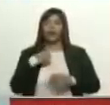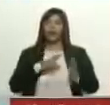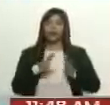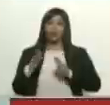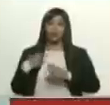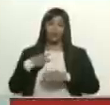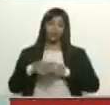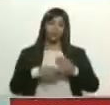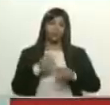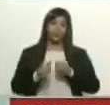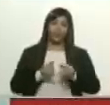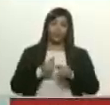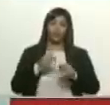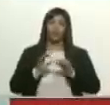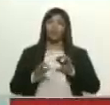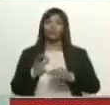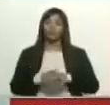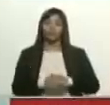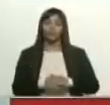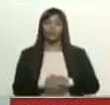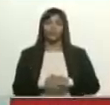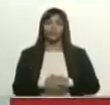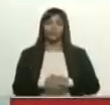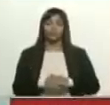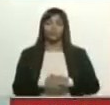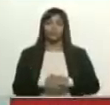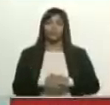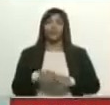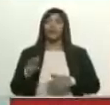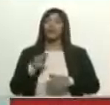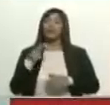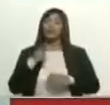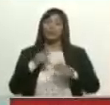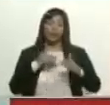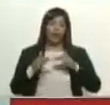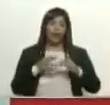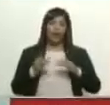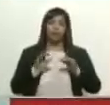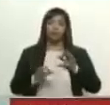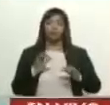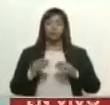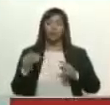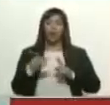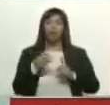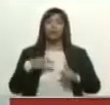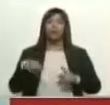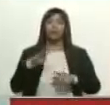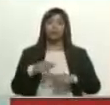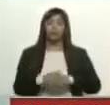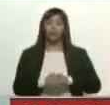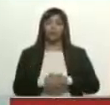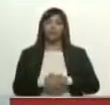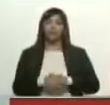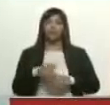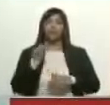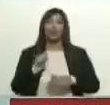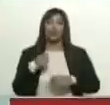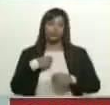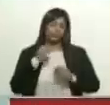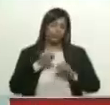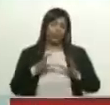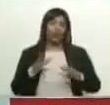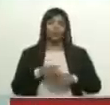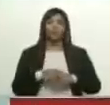organizaciones transnacionales de justicia, utilizando las guerras judiciales contra Venezuela, obviamente